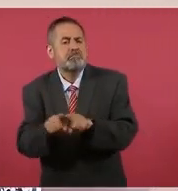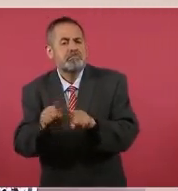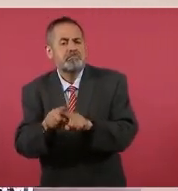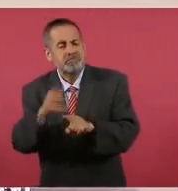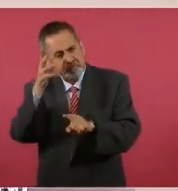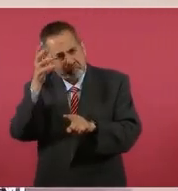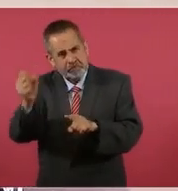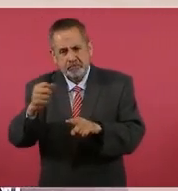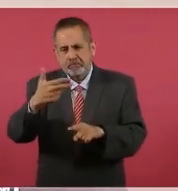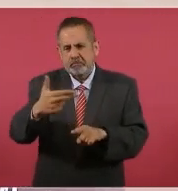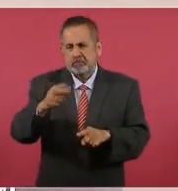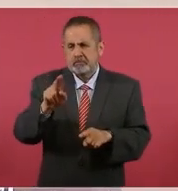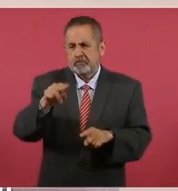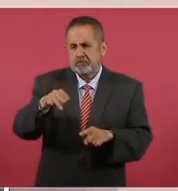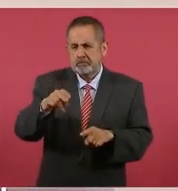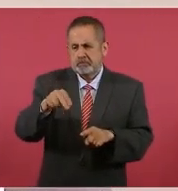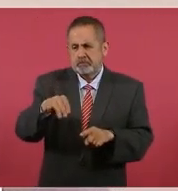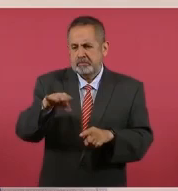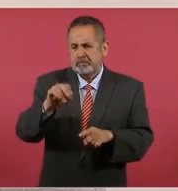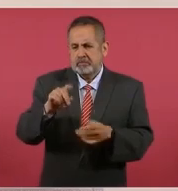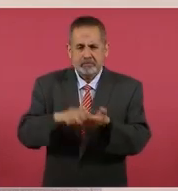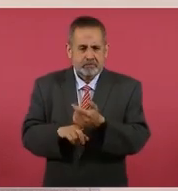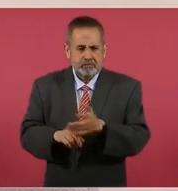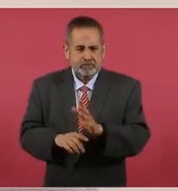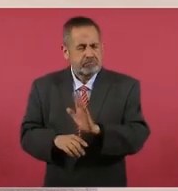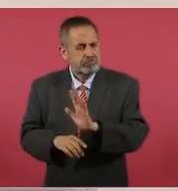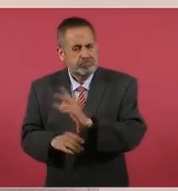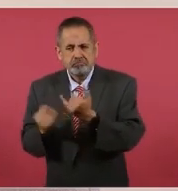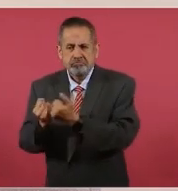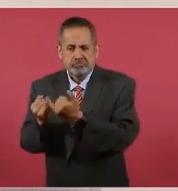que no era comunismo